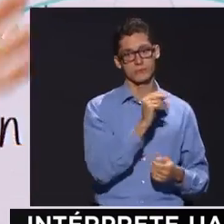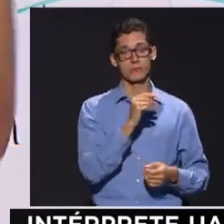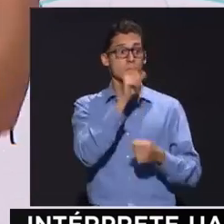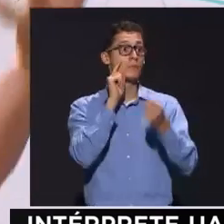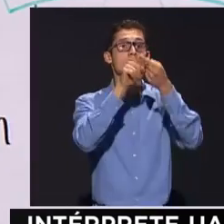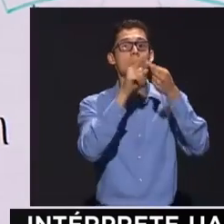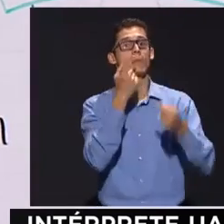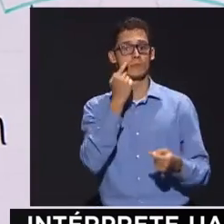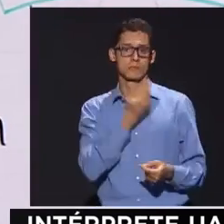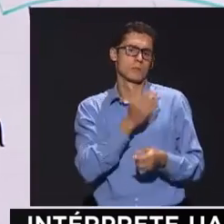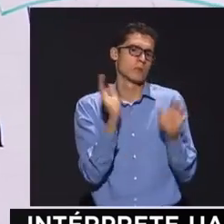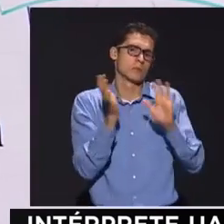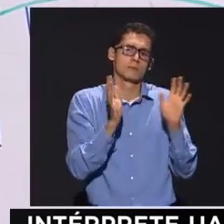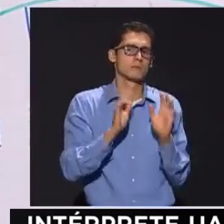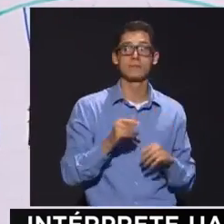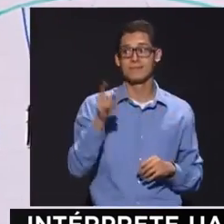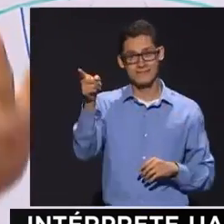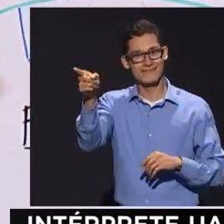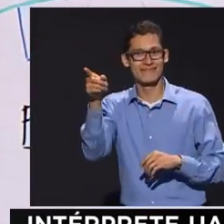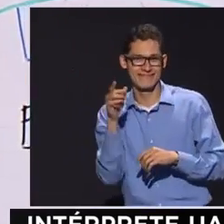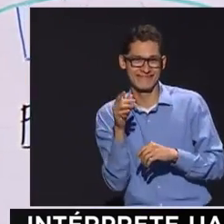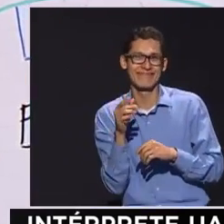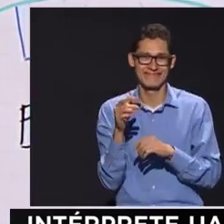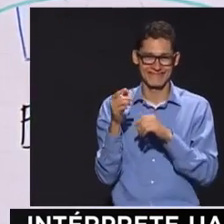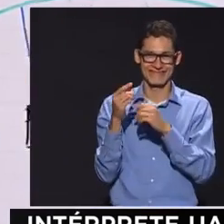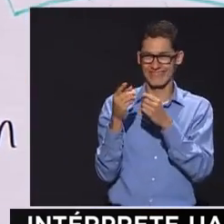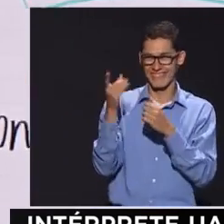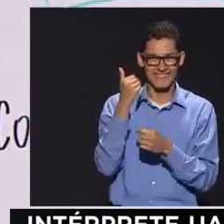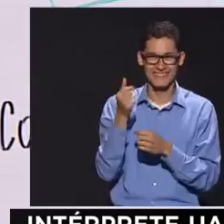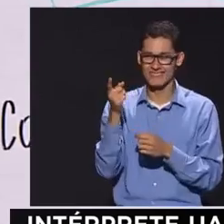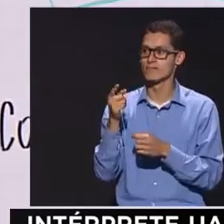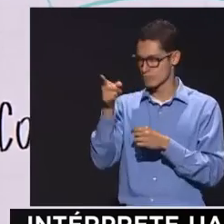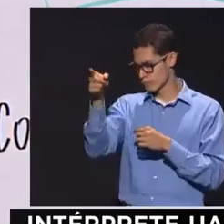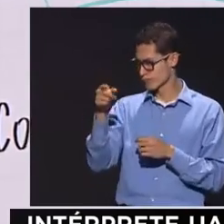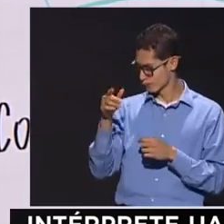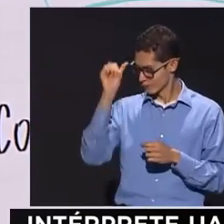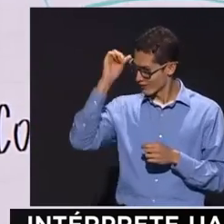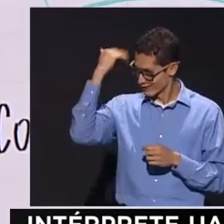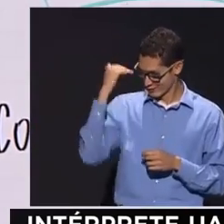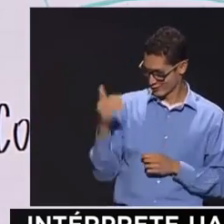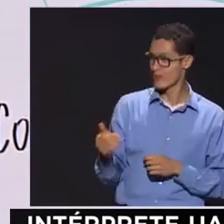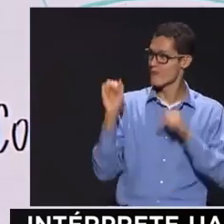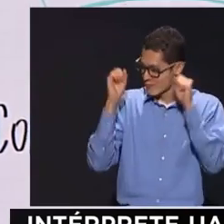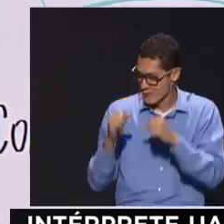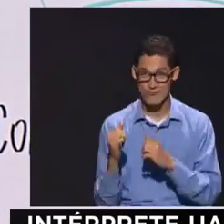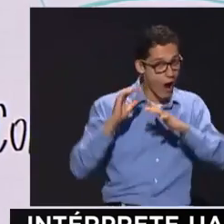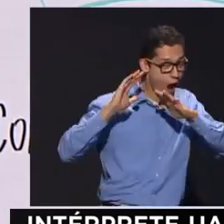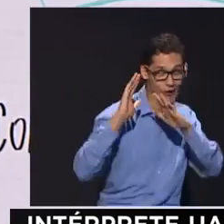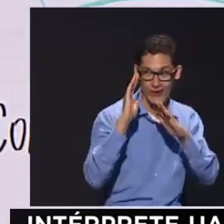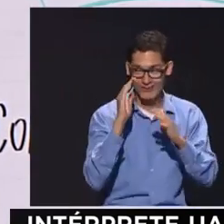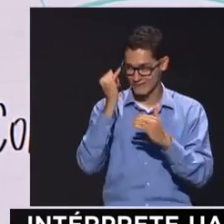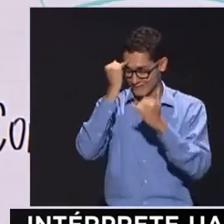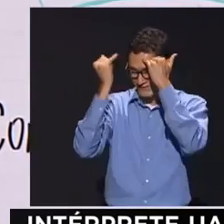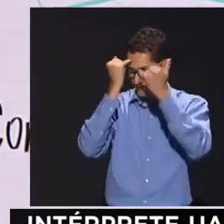para o también va a recordar una niña la niña que tiene en su interior y vamos a activar un